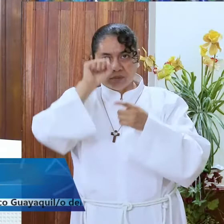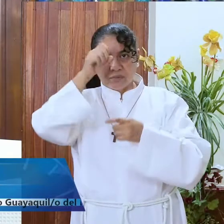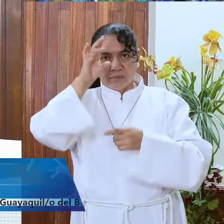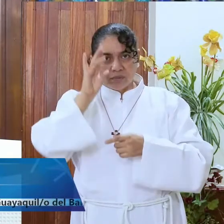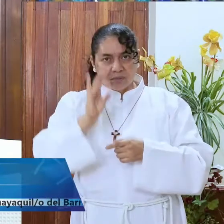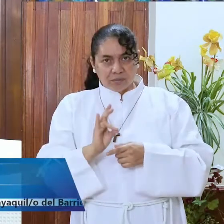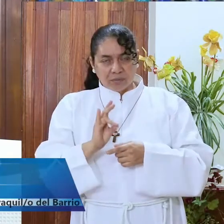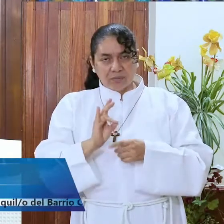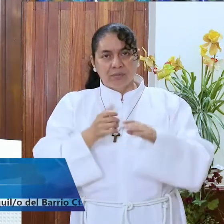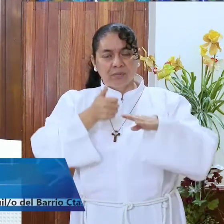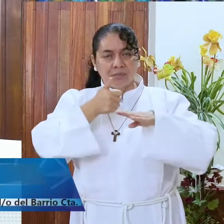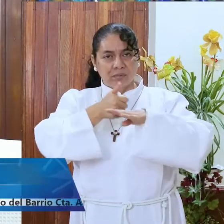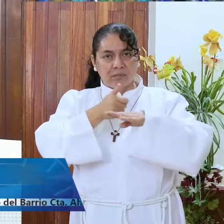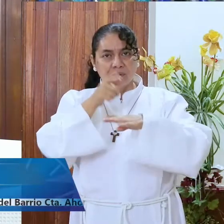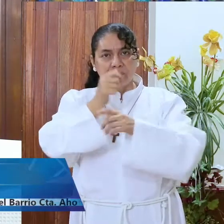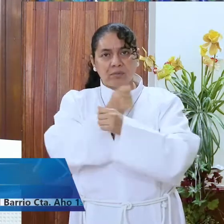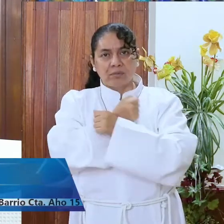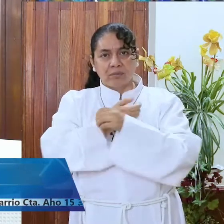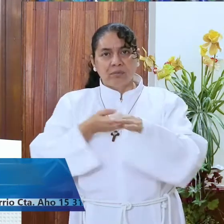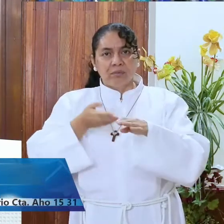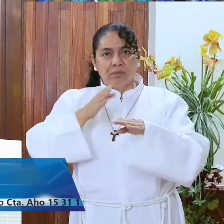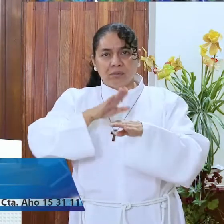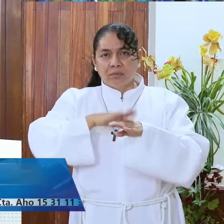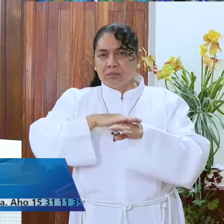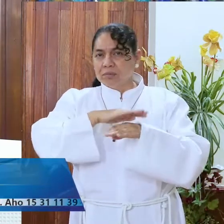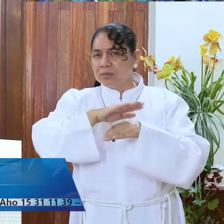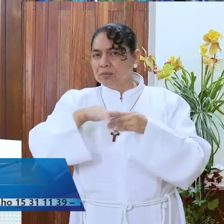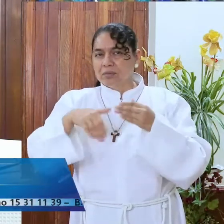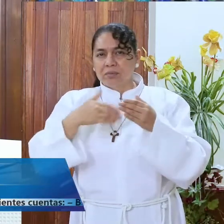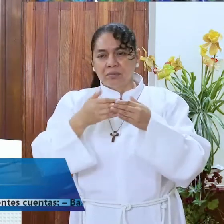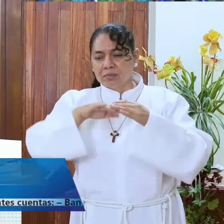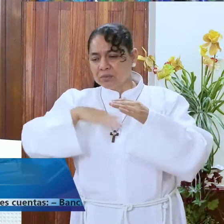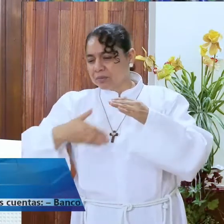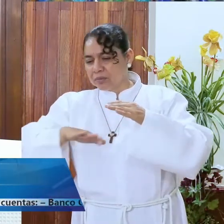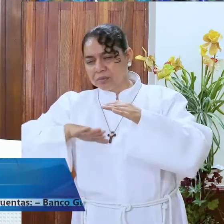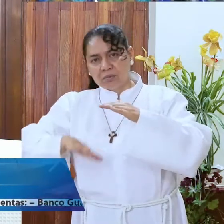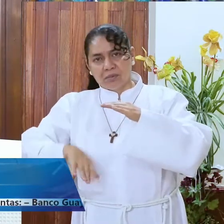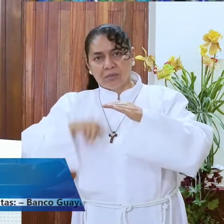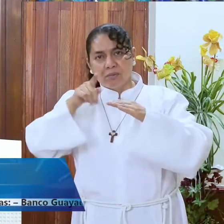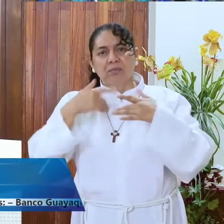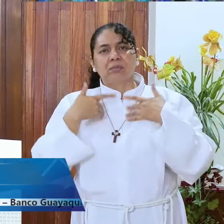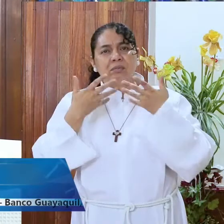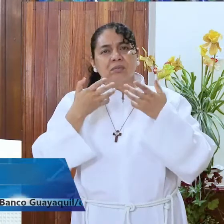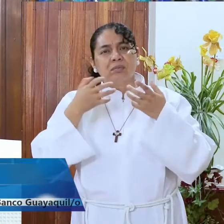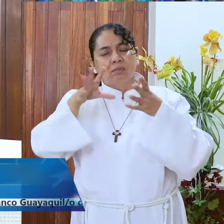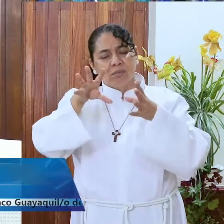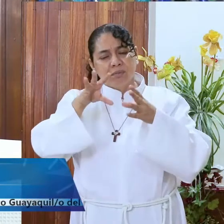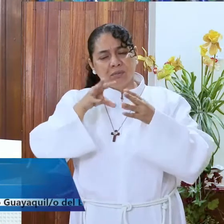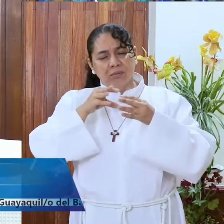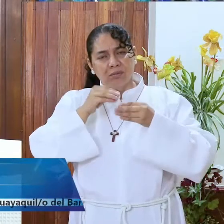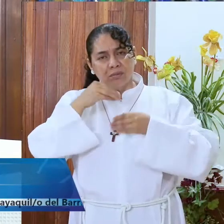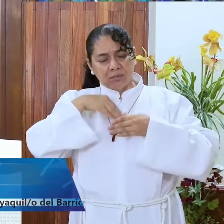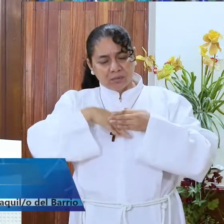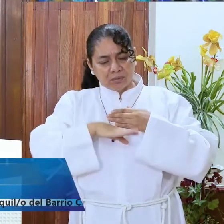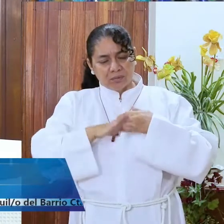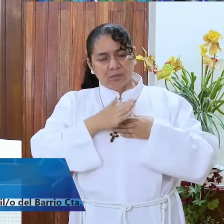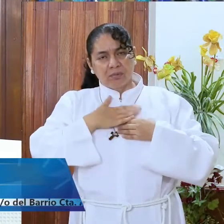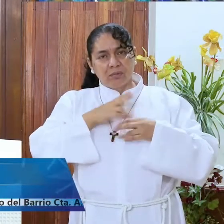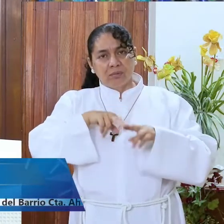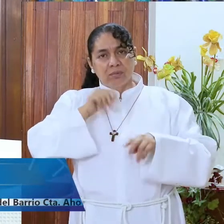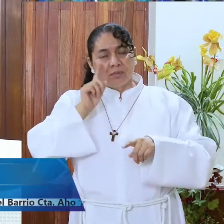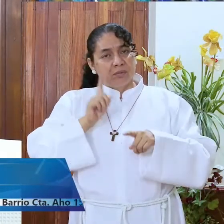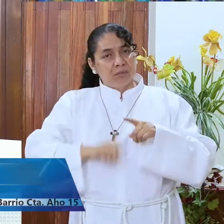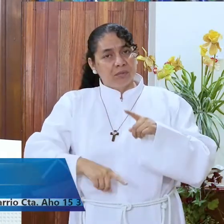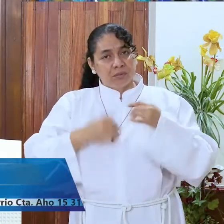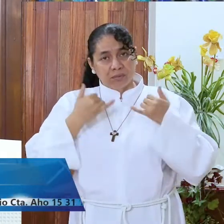te amo sobre todas las cosas y deseo ardientemente recibirte dentro de mi alma pero no pudiendo